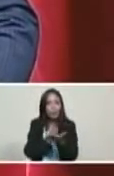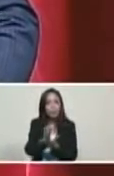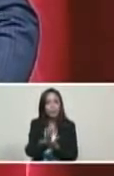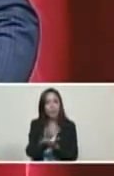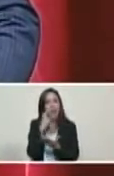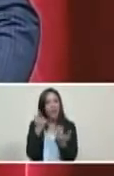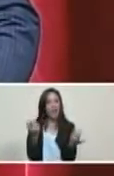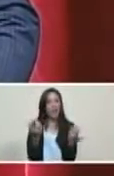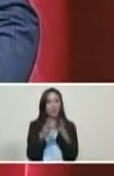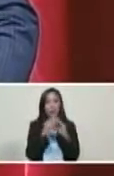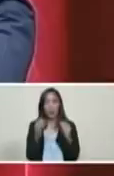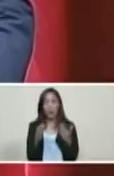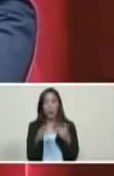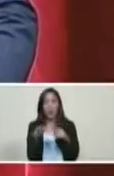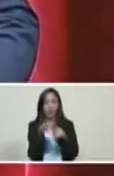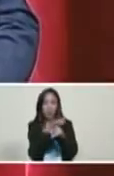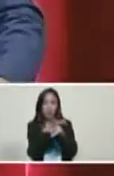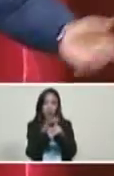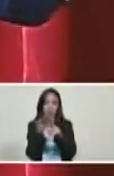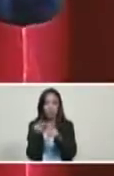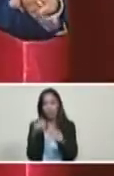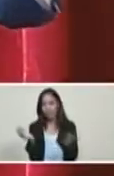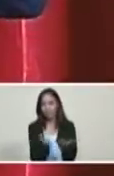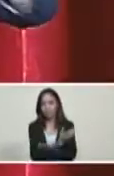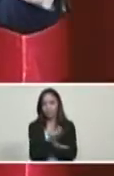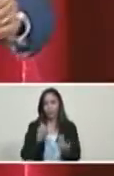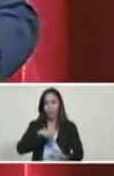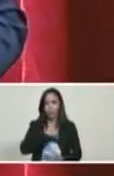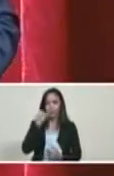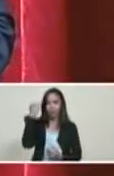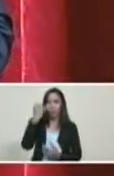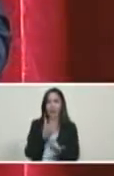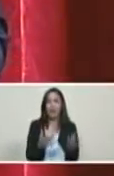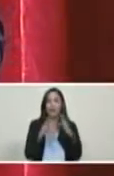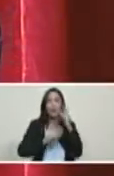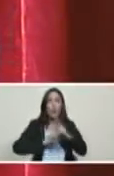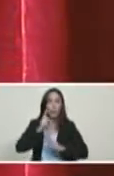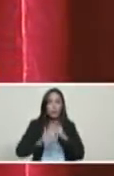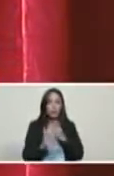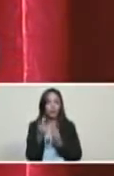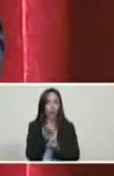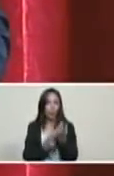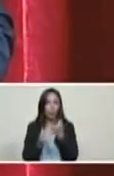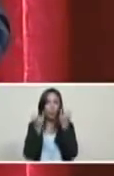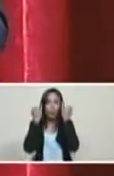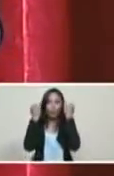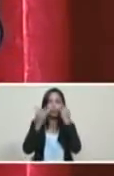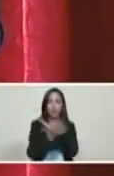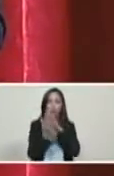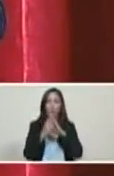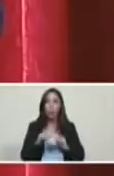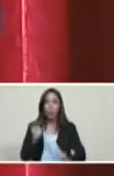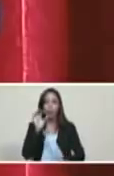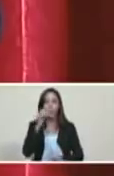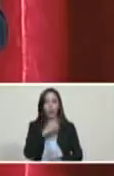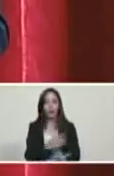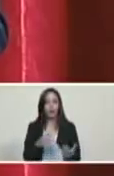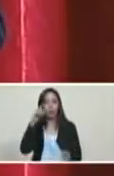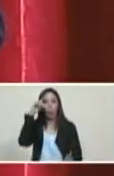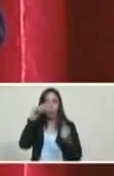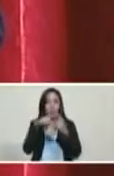las perturbaciones que la oligarquía le mete a los procesos económicos del país. Hemos dado con la